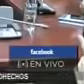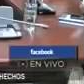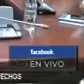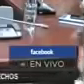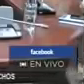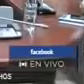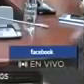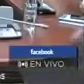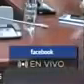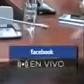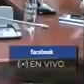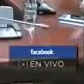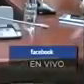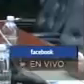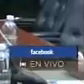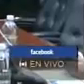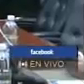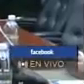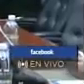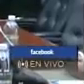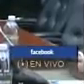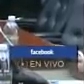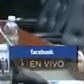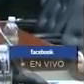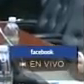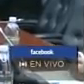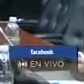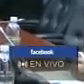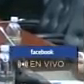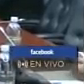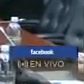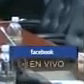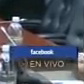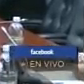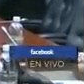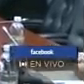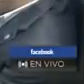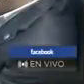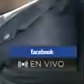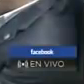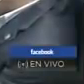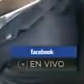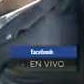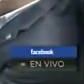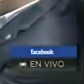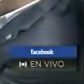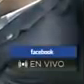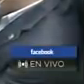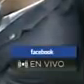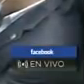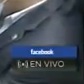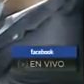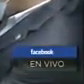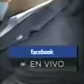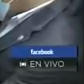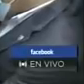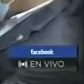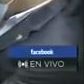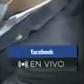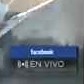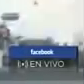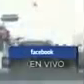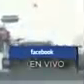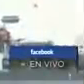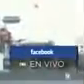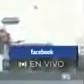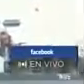emergencia por el COVID-19 hasta el 16 de mayo, aunque establecen algunas condiciones al gobierno para dar sus votos